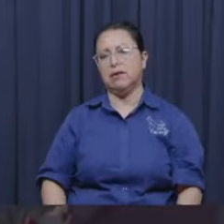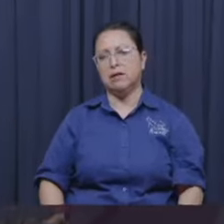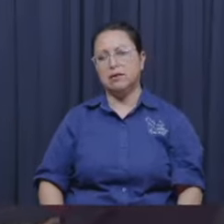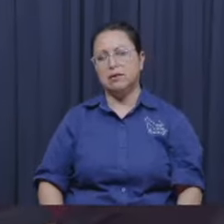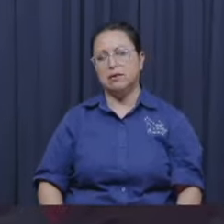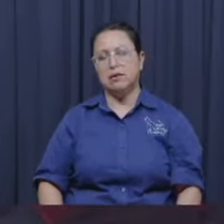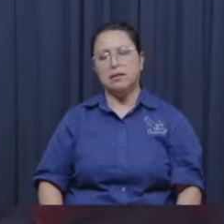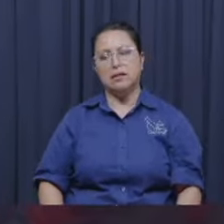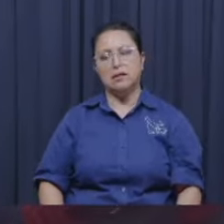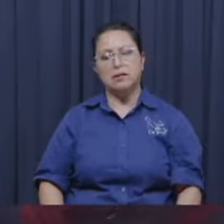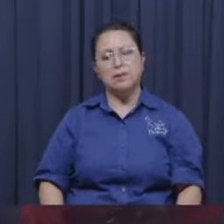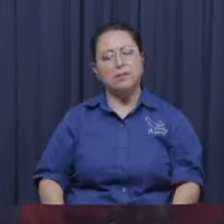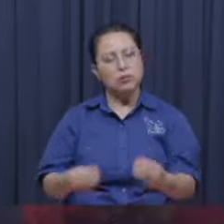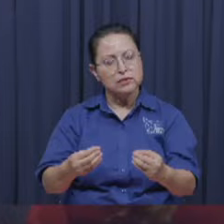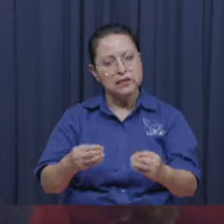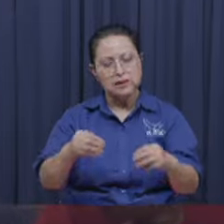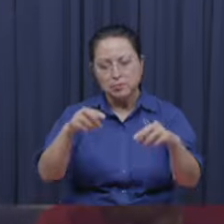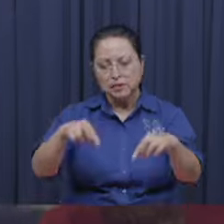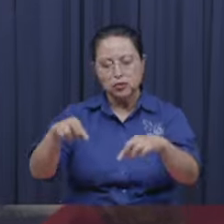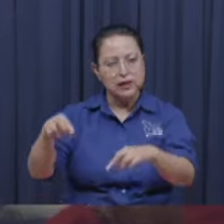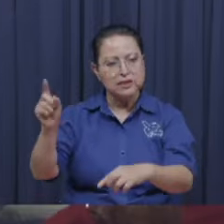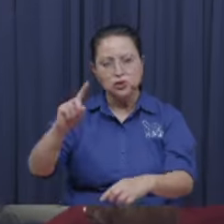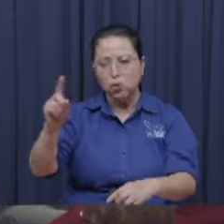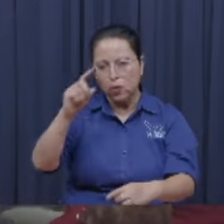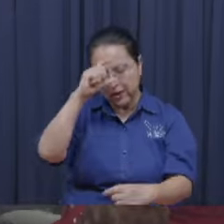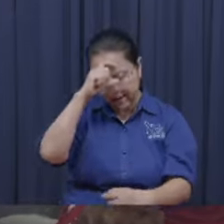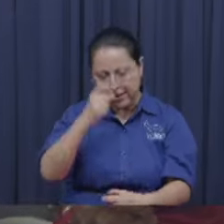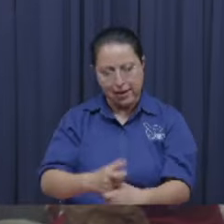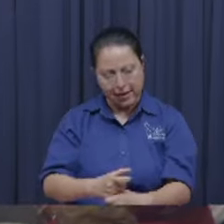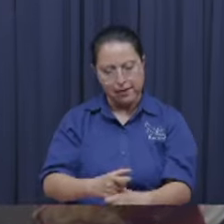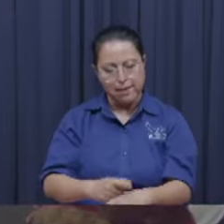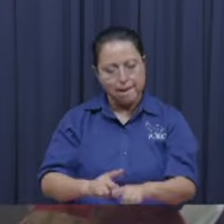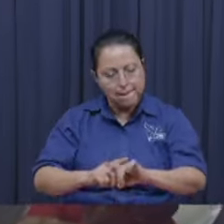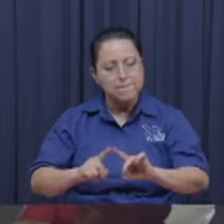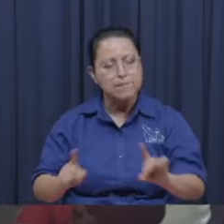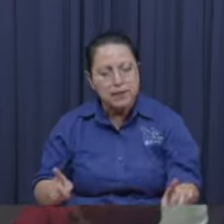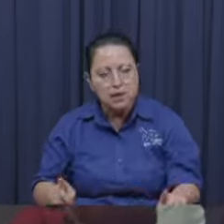sé que hay muchos incrédulos también, ma, pero la cosa sí está